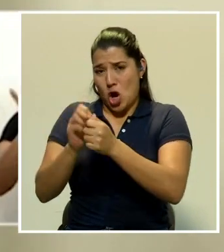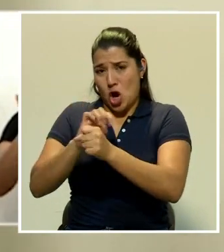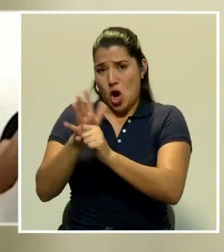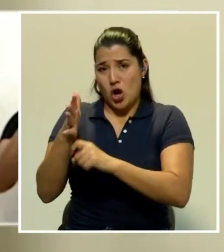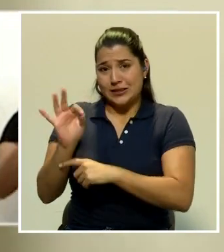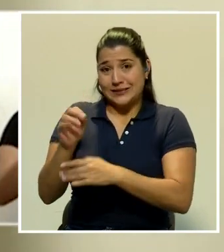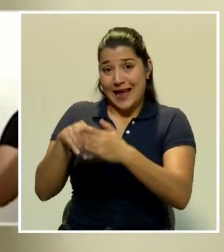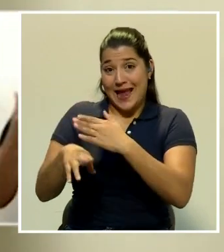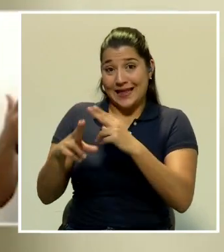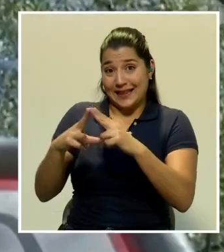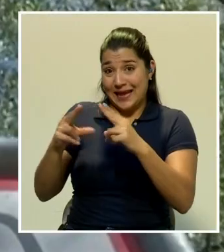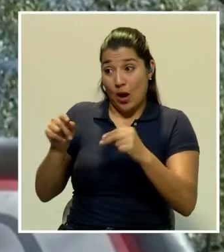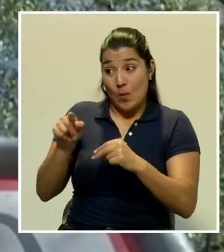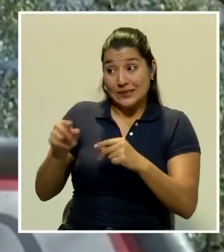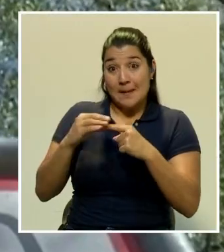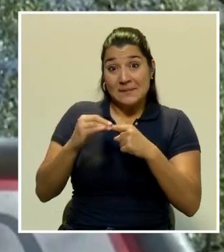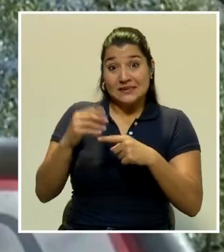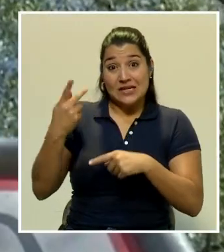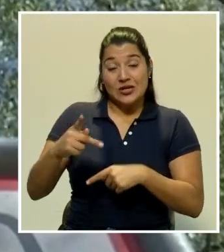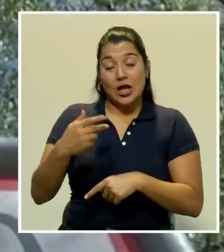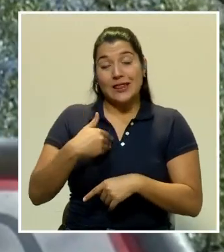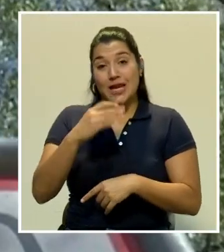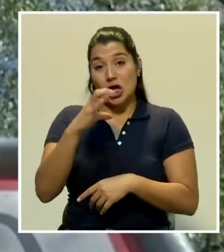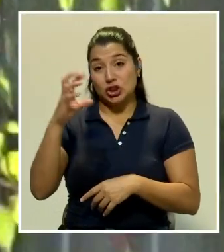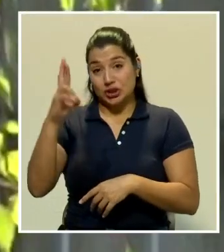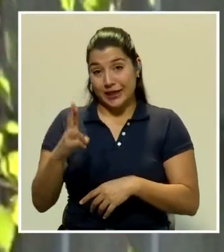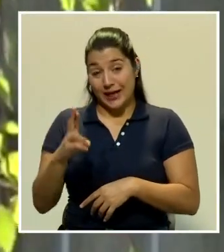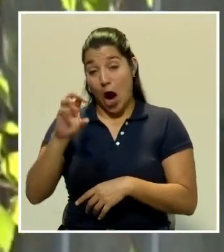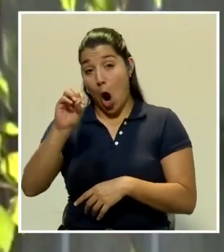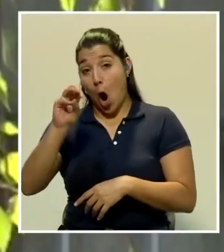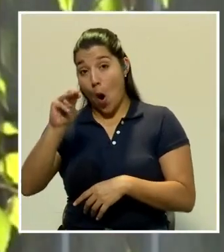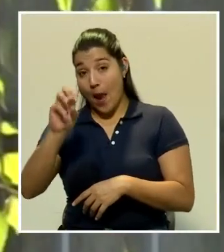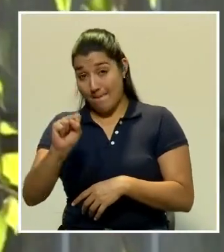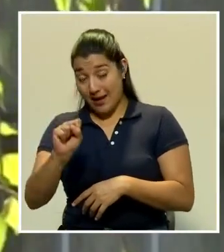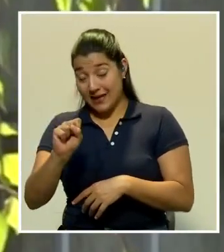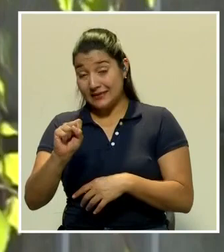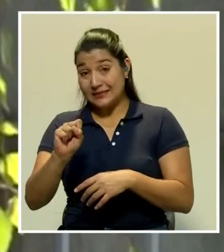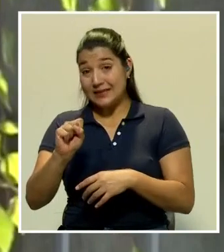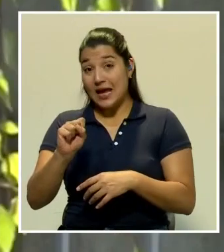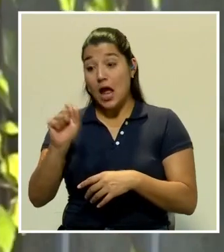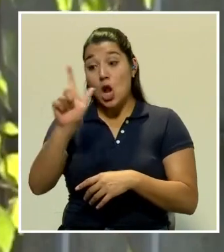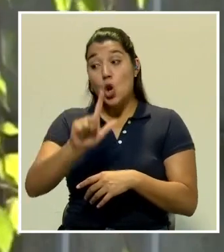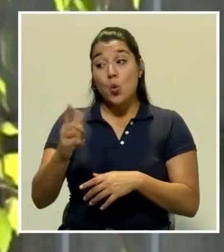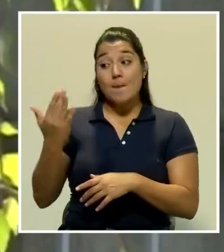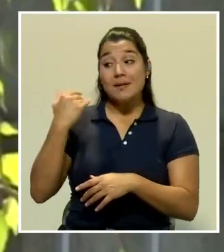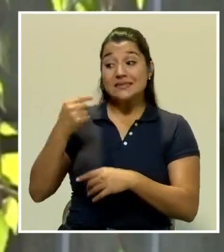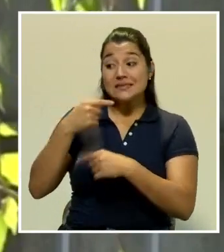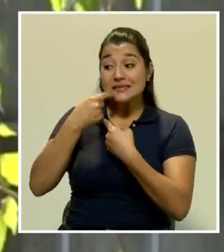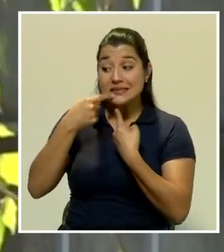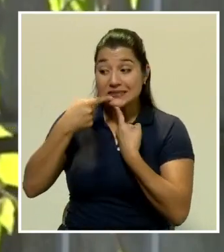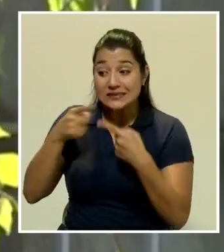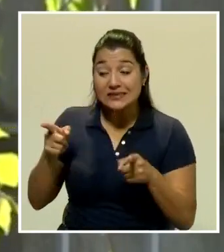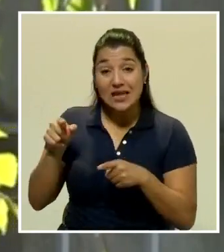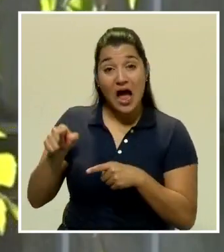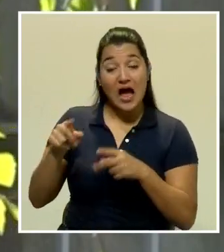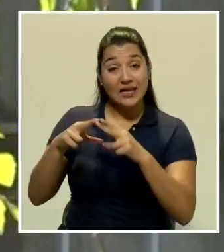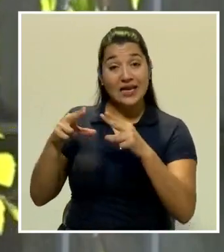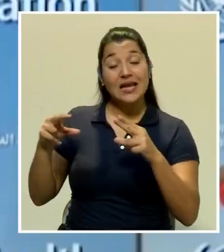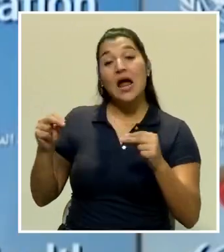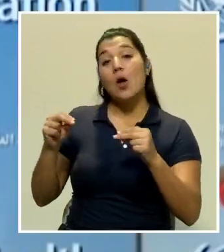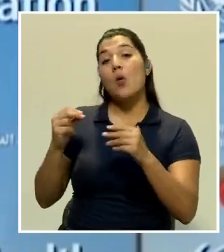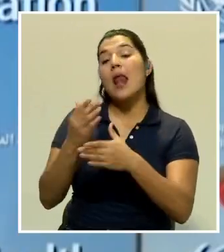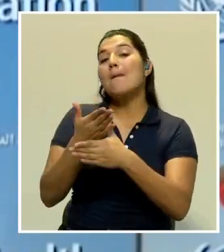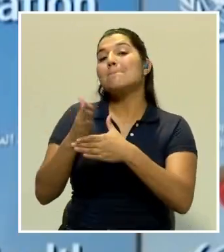riesgo que enfrentamos. La Organización Mundial de la Salud declaró el lunes a Nicaragua en fase 4 de transmisión comunitaria de